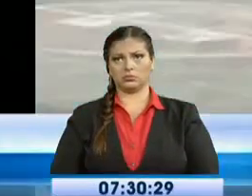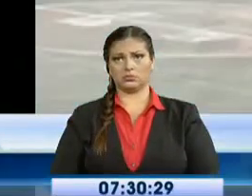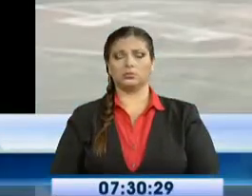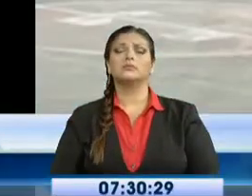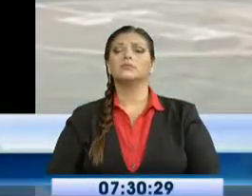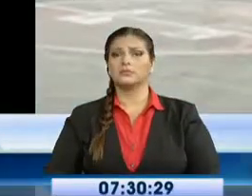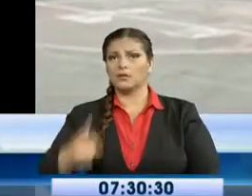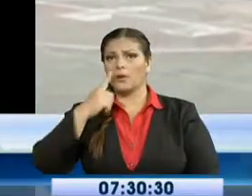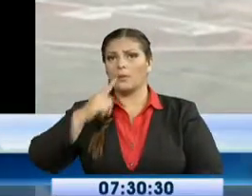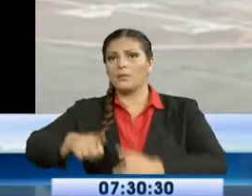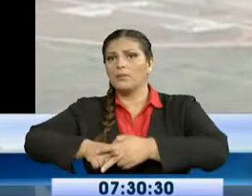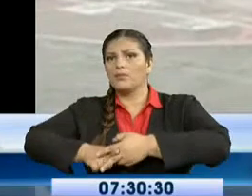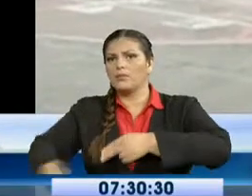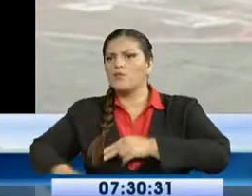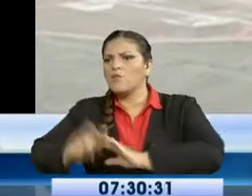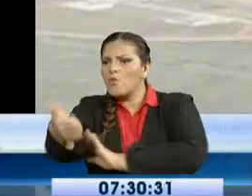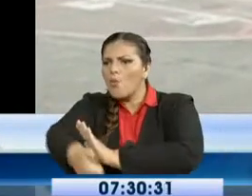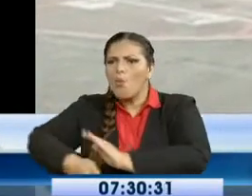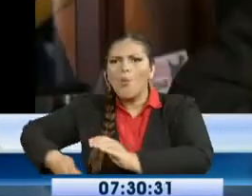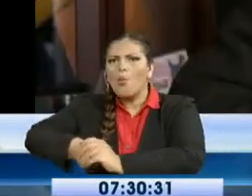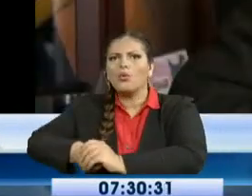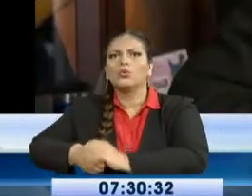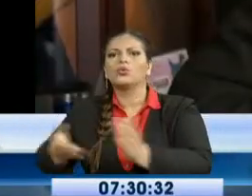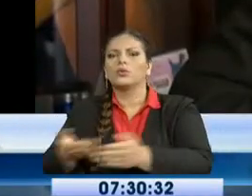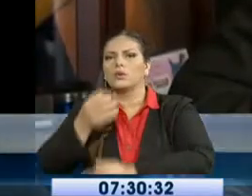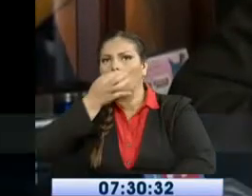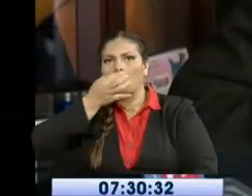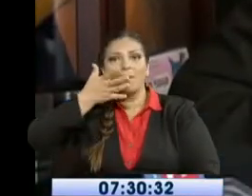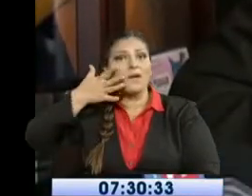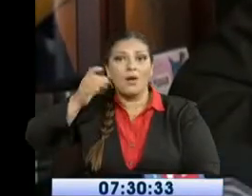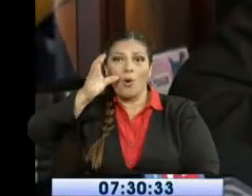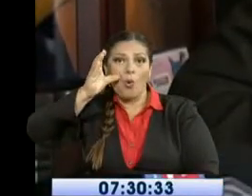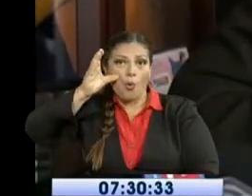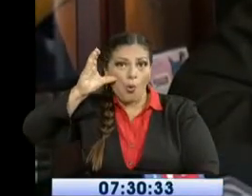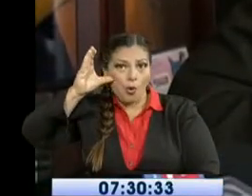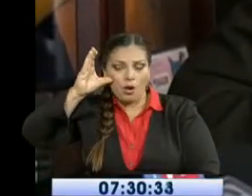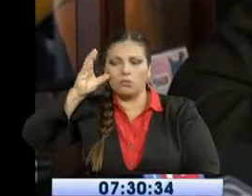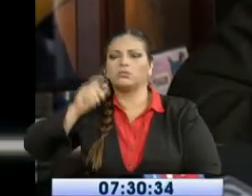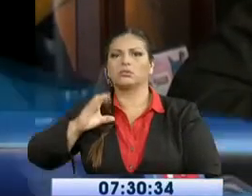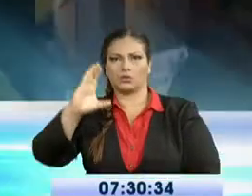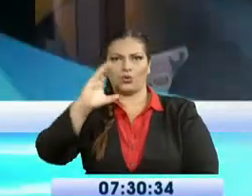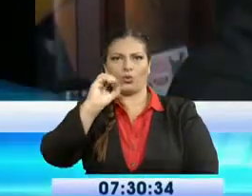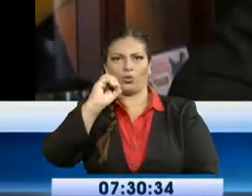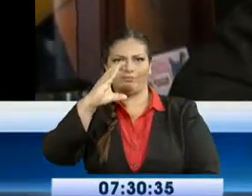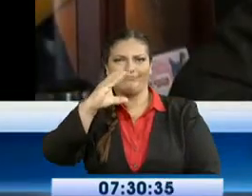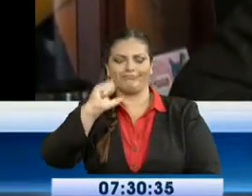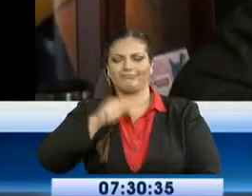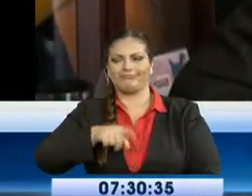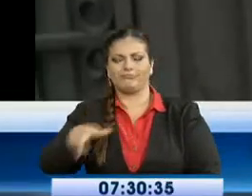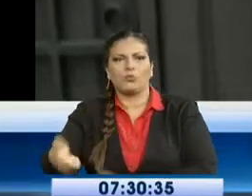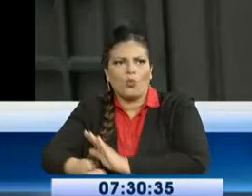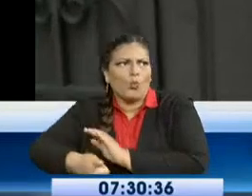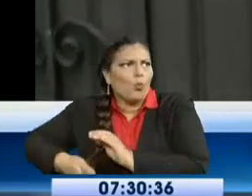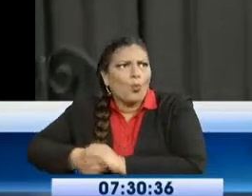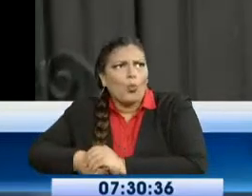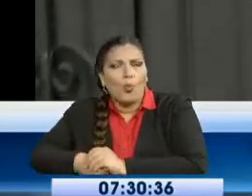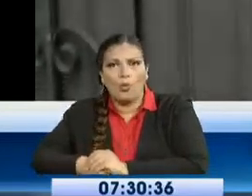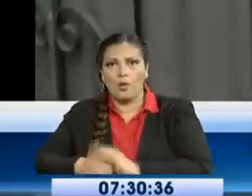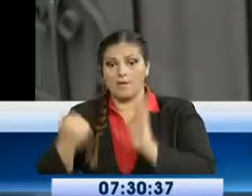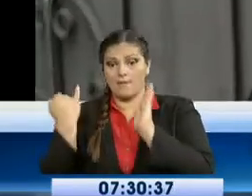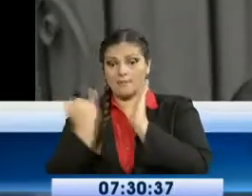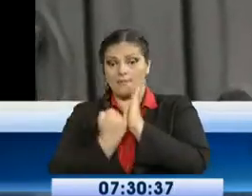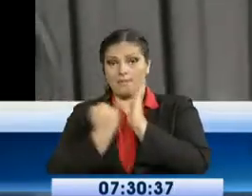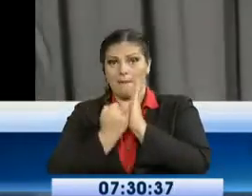y trabajando con una identidad falsa. A la esposa de este prófugo, pues también le había ocasionado